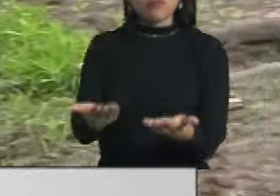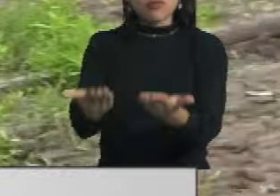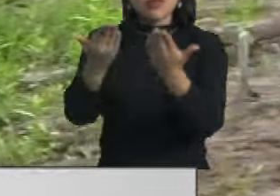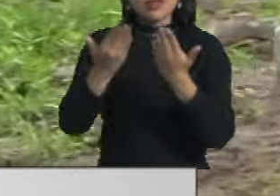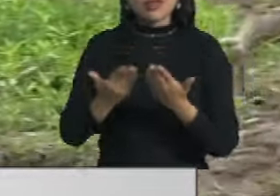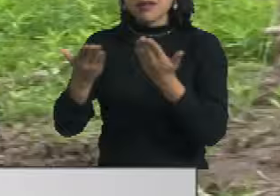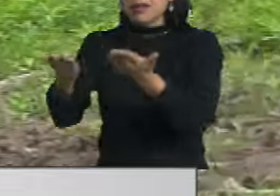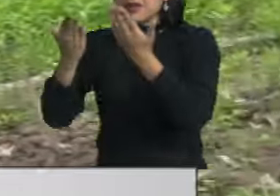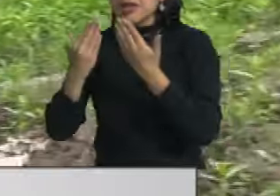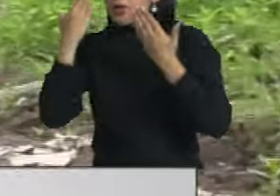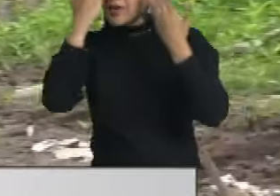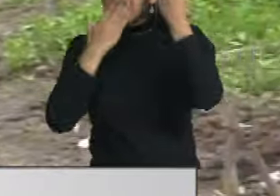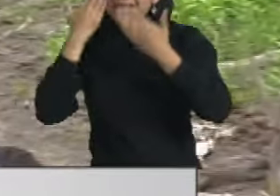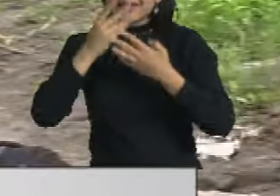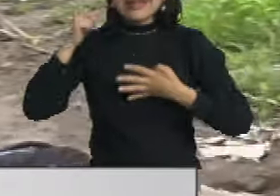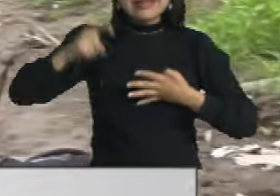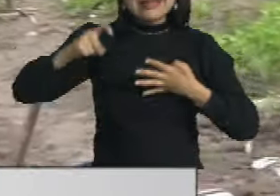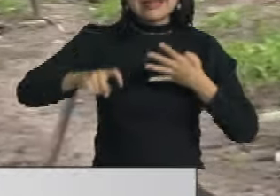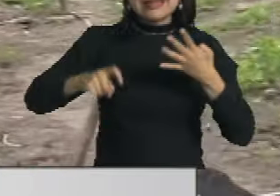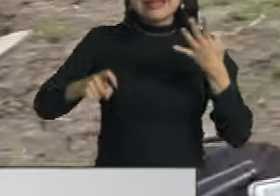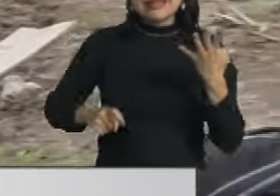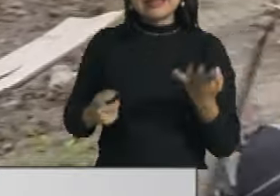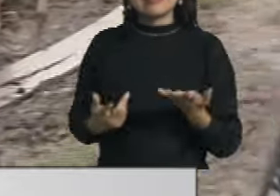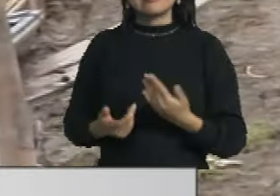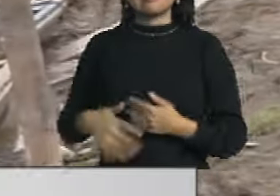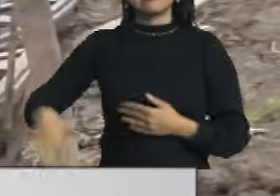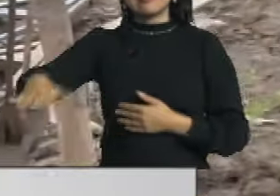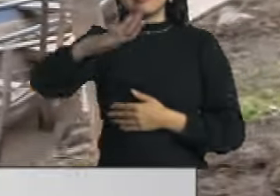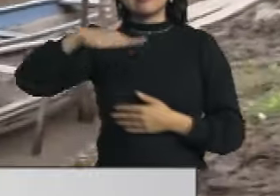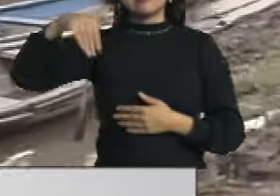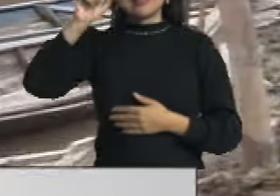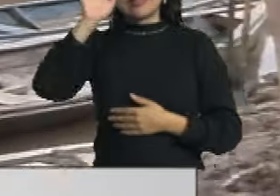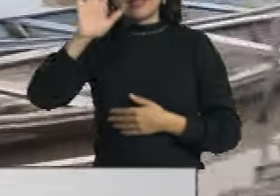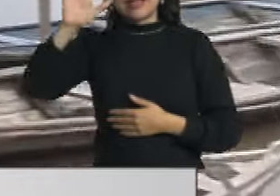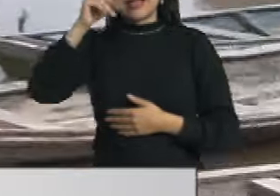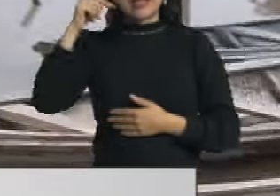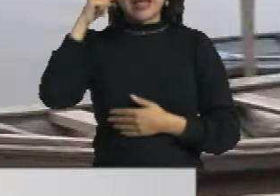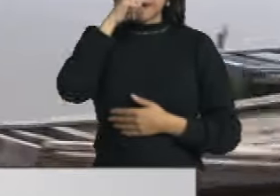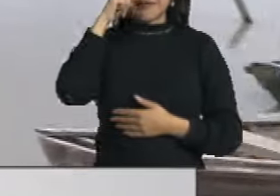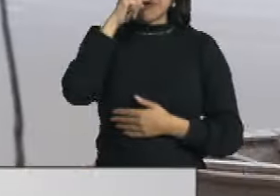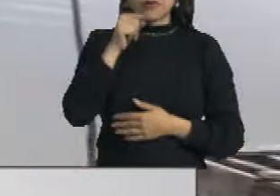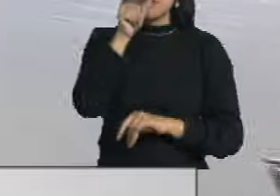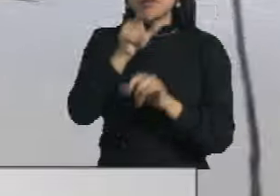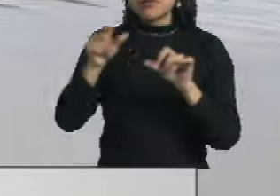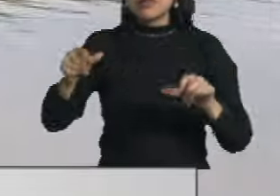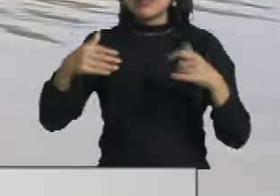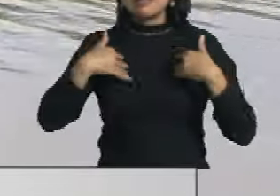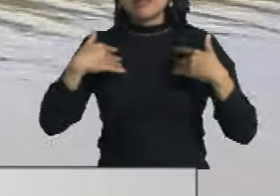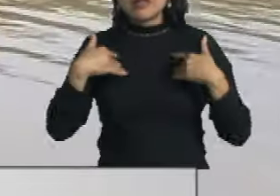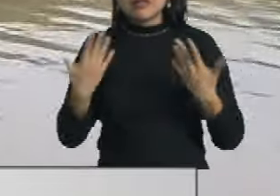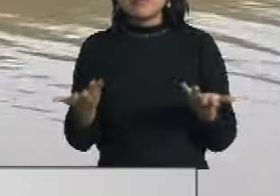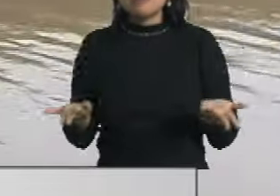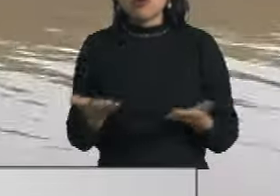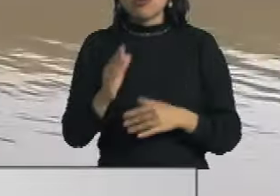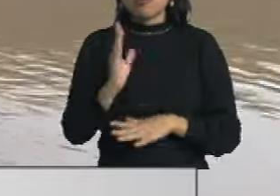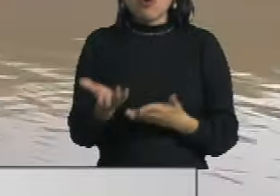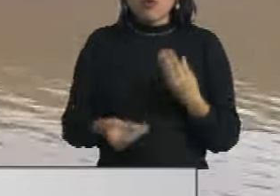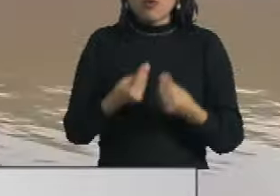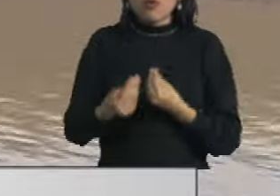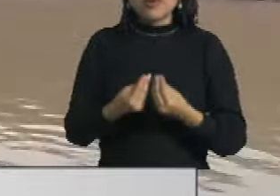un análisis de las necesidades, que se caracterice a las personas afectadas para que nosotros podamos despachar las